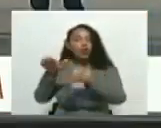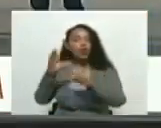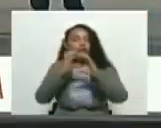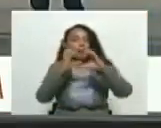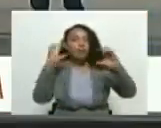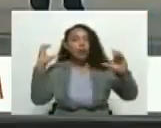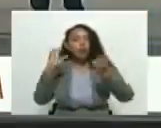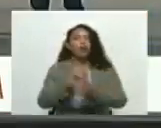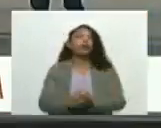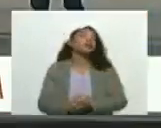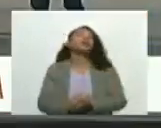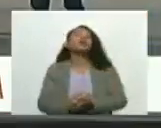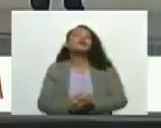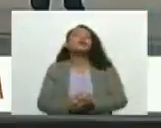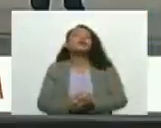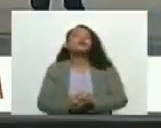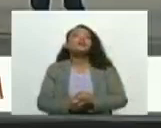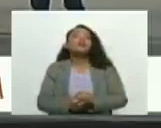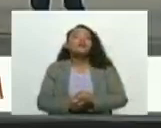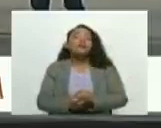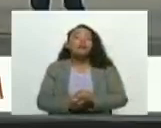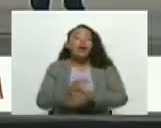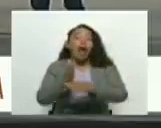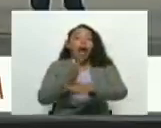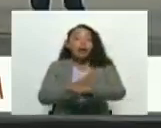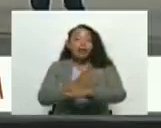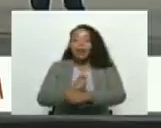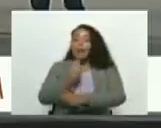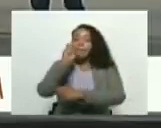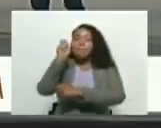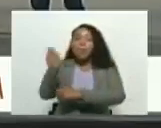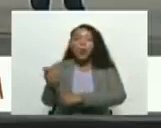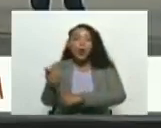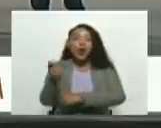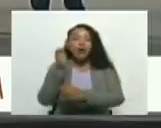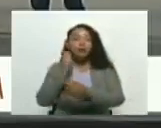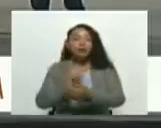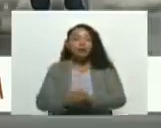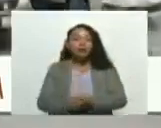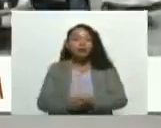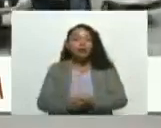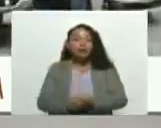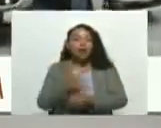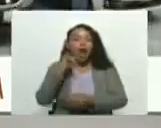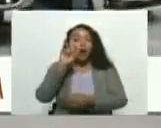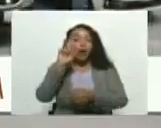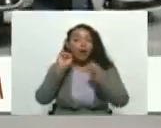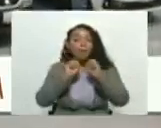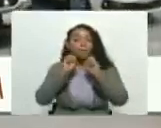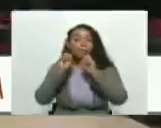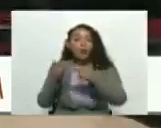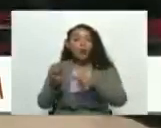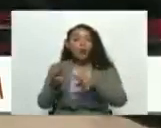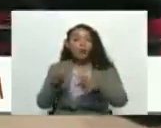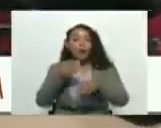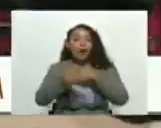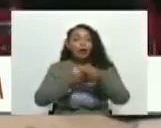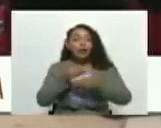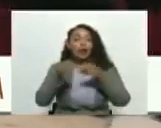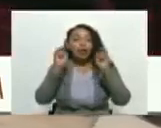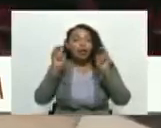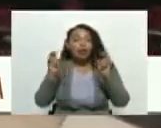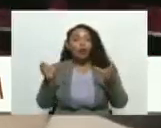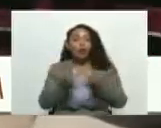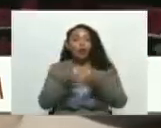Bueno, doctora, antes de entregar el financiamiento, hay unas opciones de entregarle a autobuses Yutón. Yo